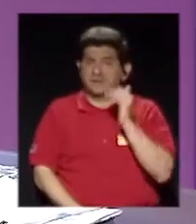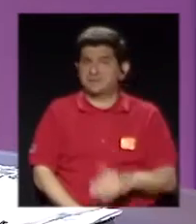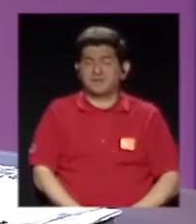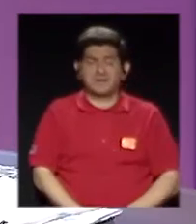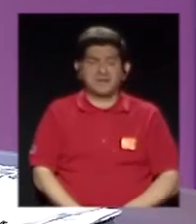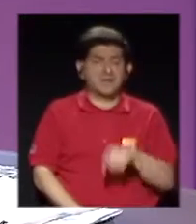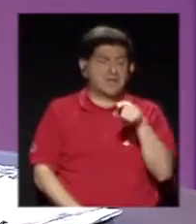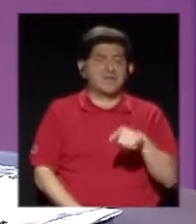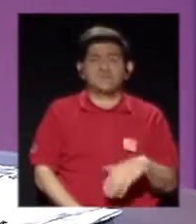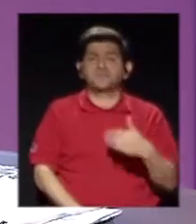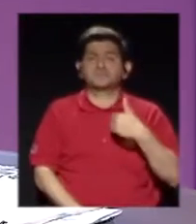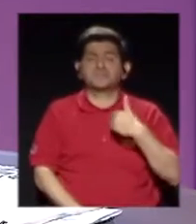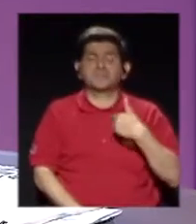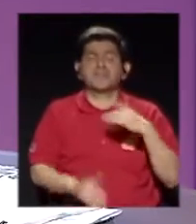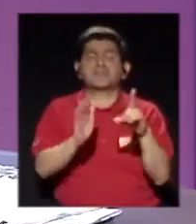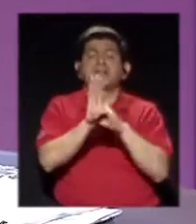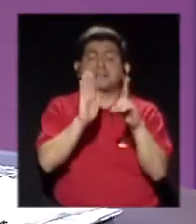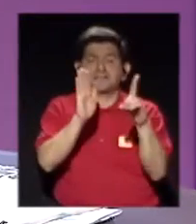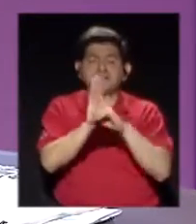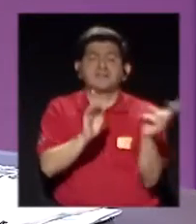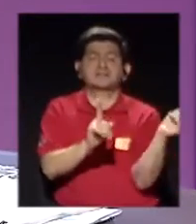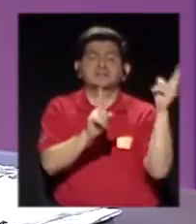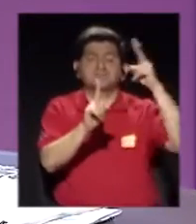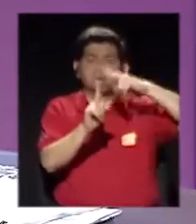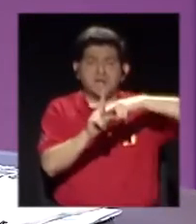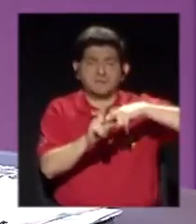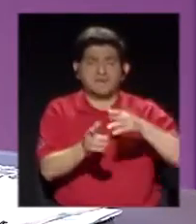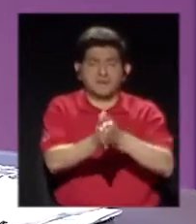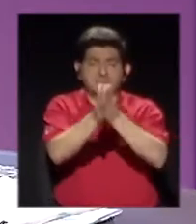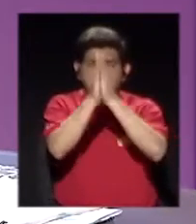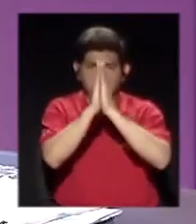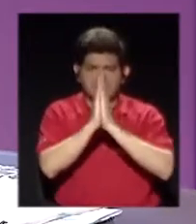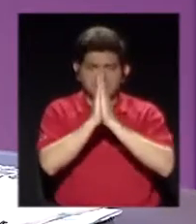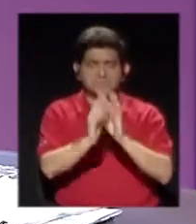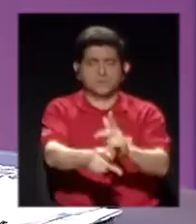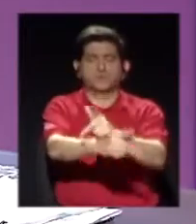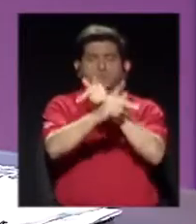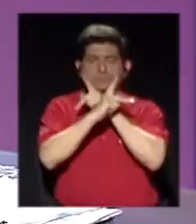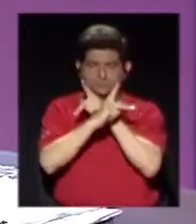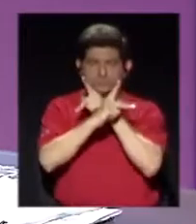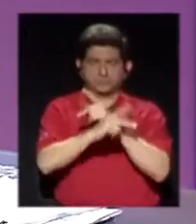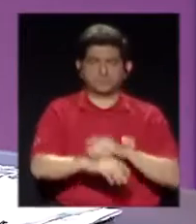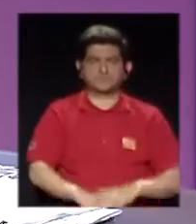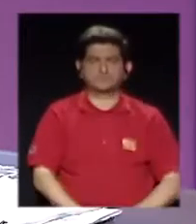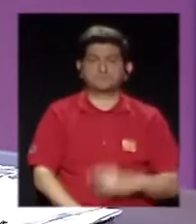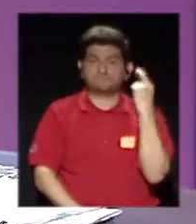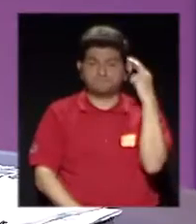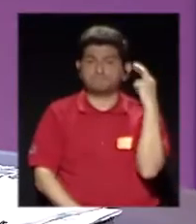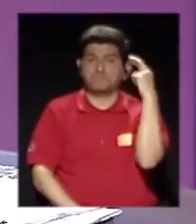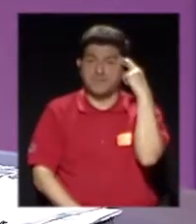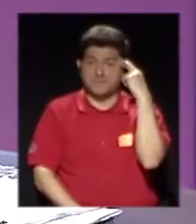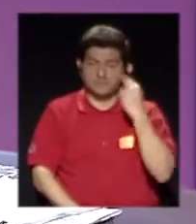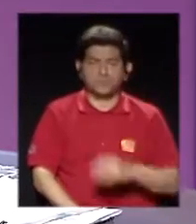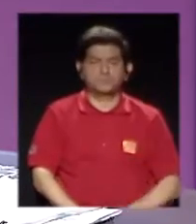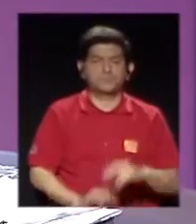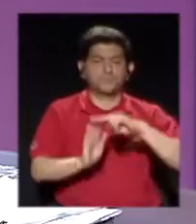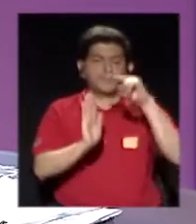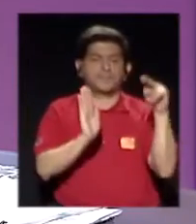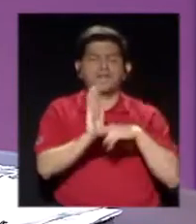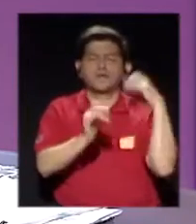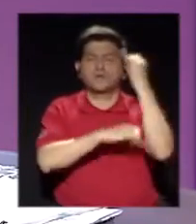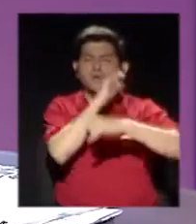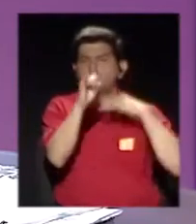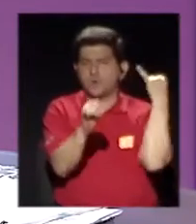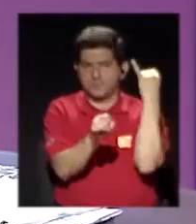y que tendrían derecho a aplicar a una solicitud de refugiado porque las normativas